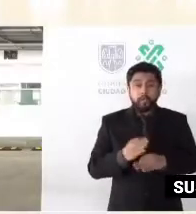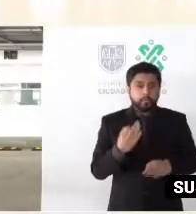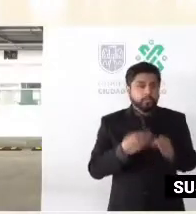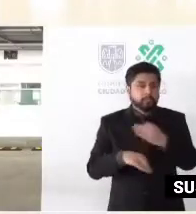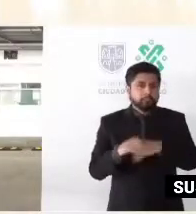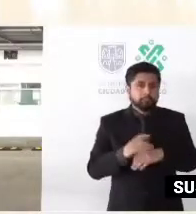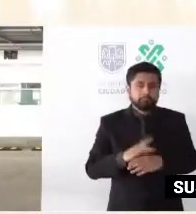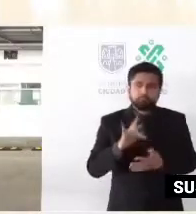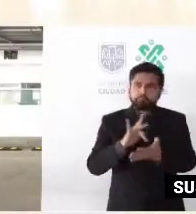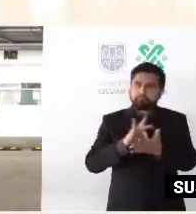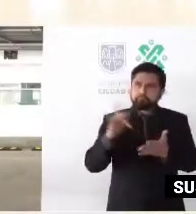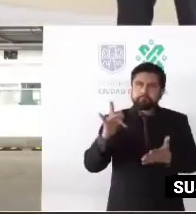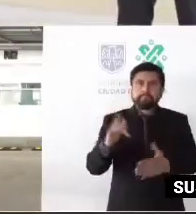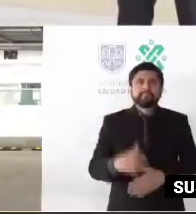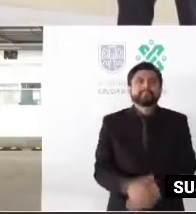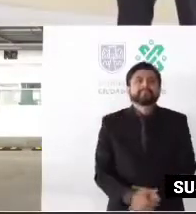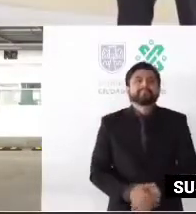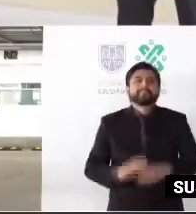colectivo. Gracias.